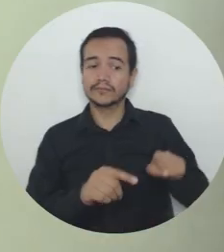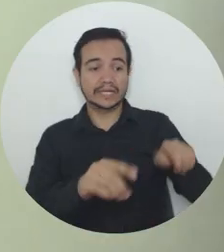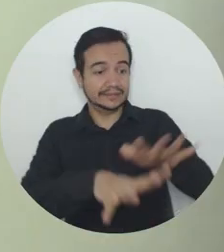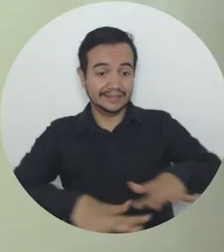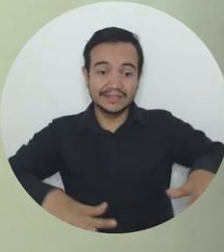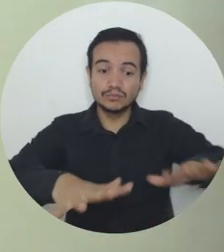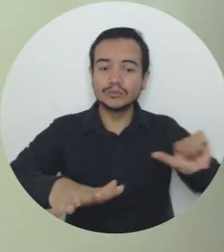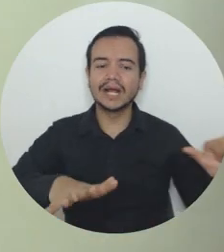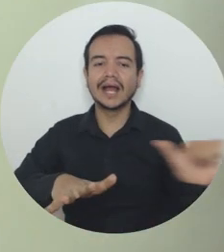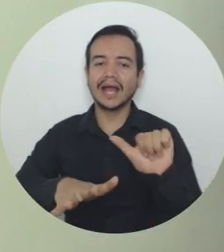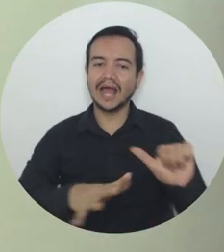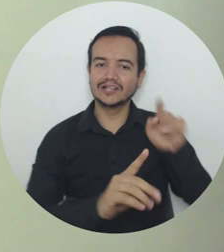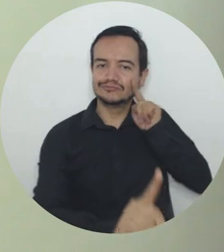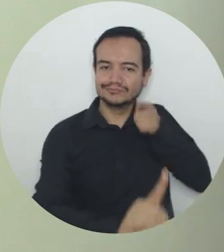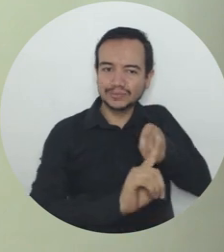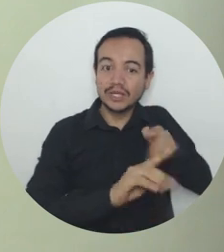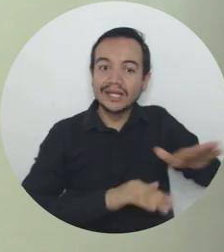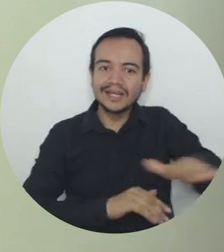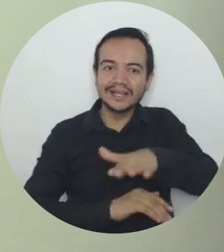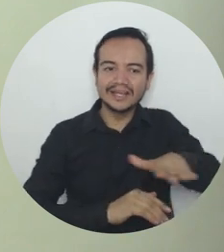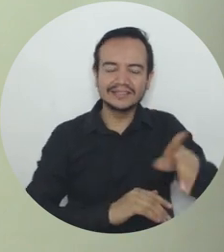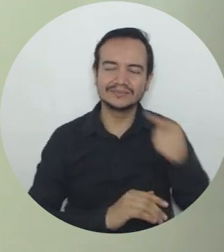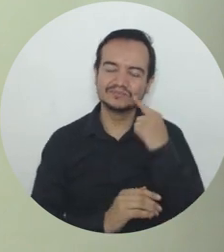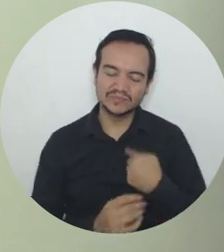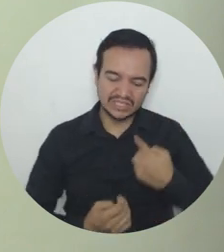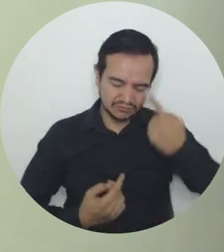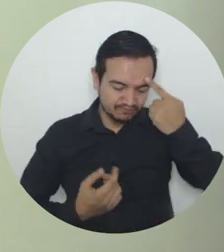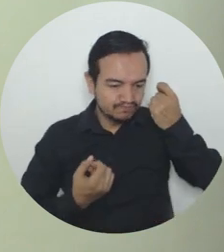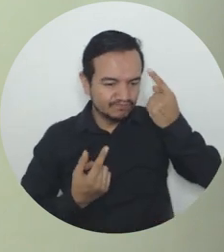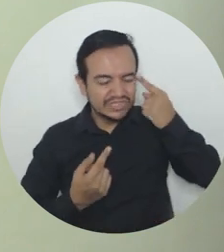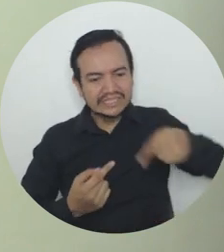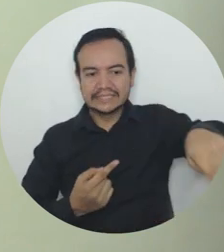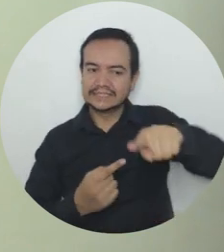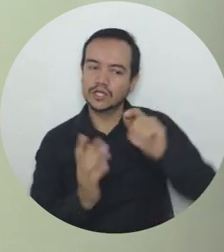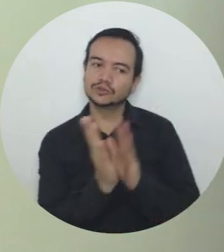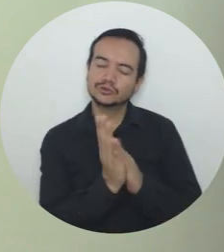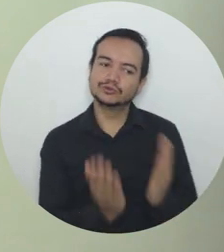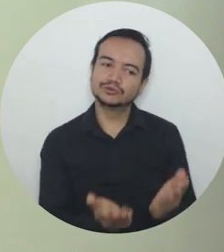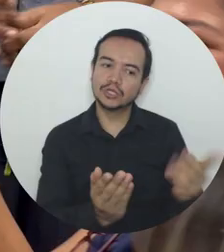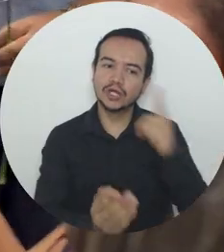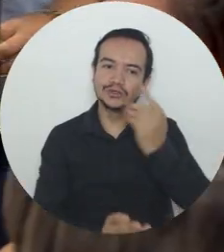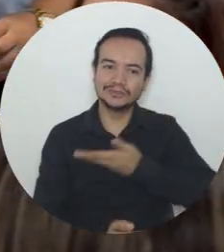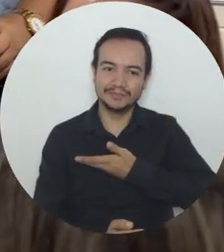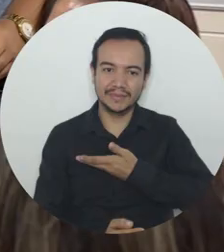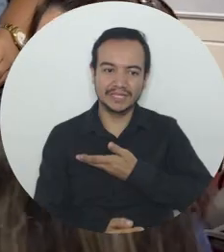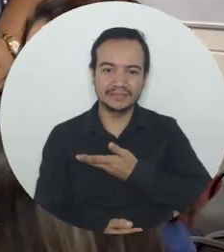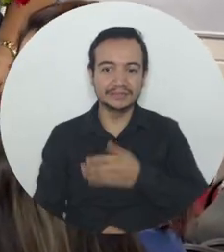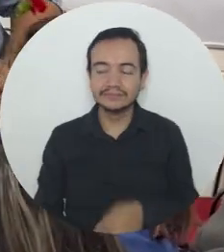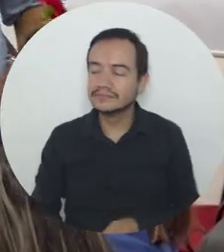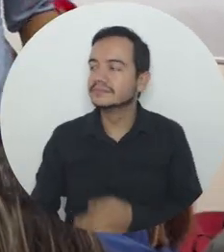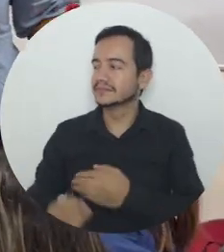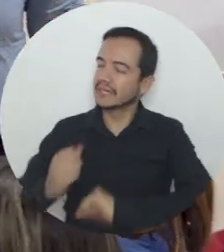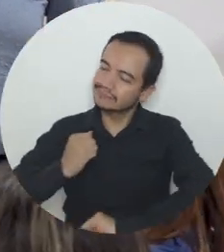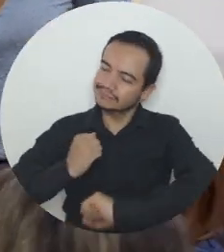Vivieron un espacio dedicado para ellas, un espacio para entender y comprender la importancia y lo valioso que es ser madre, por el apoyo, por